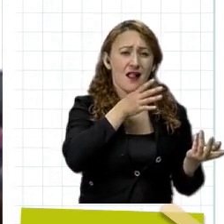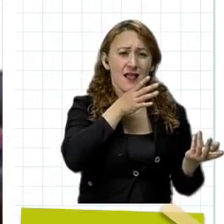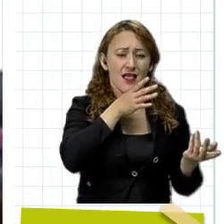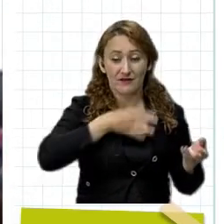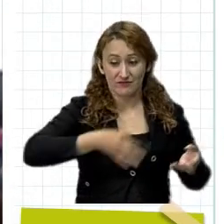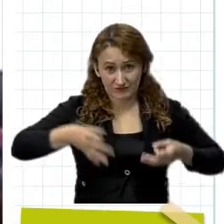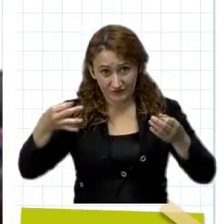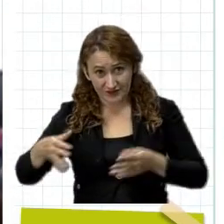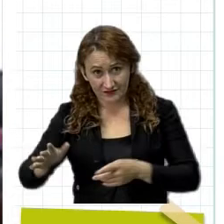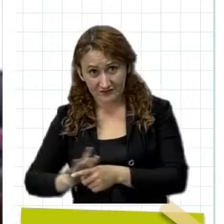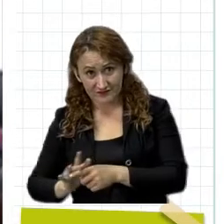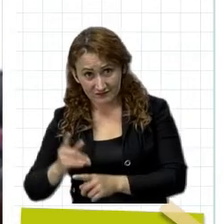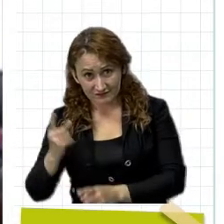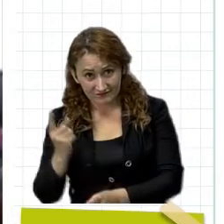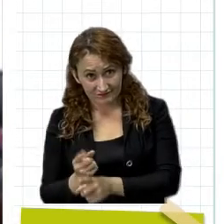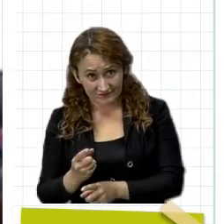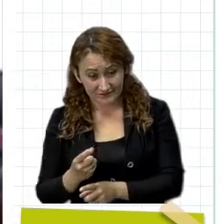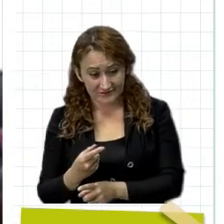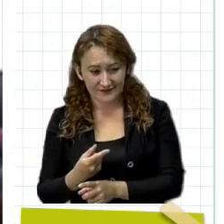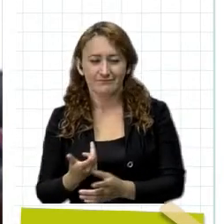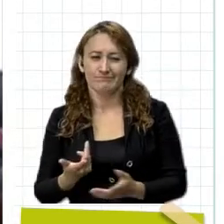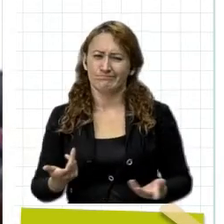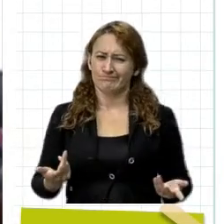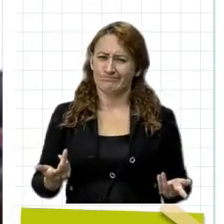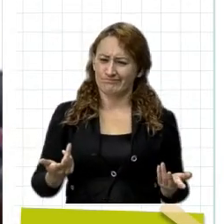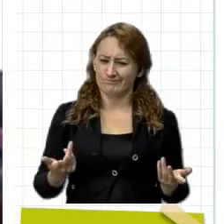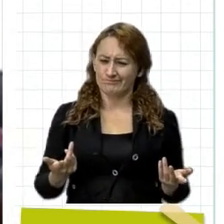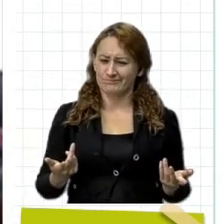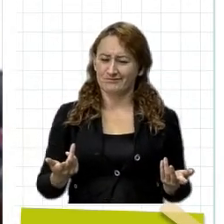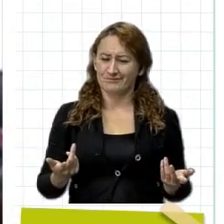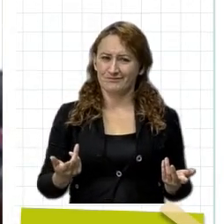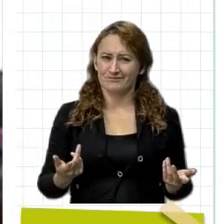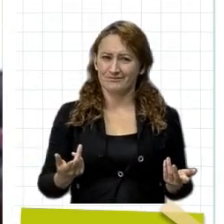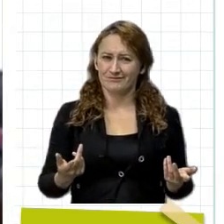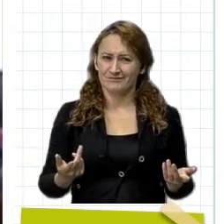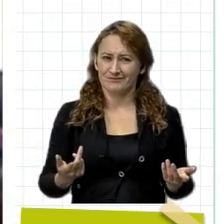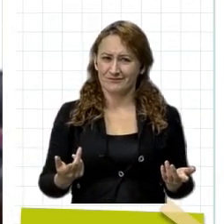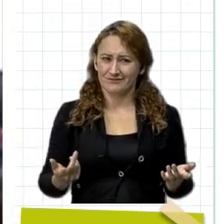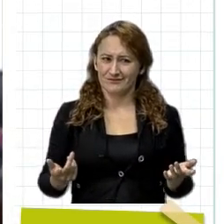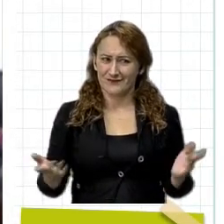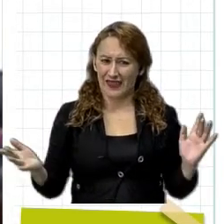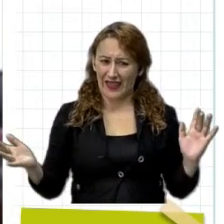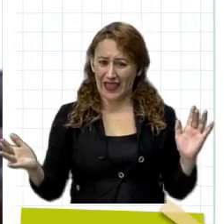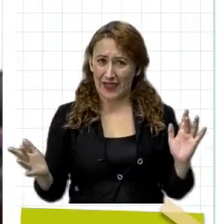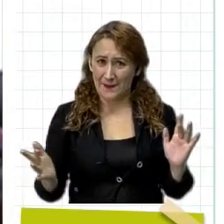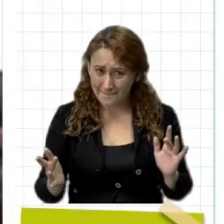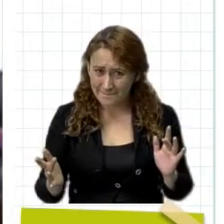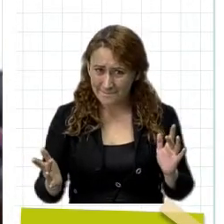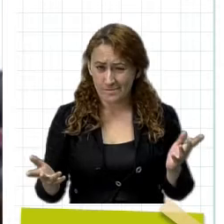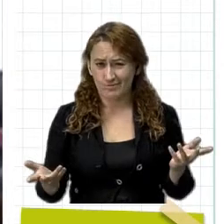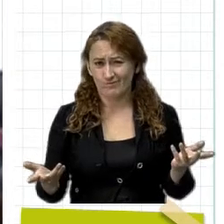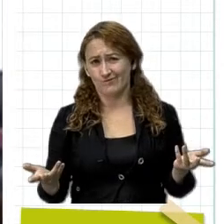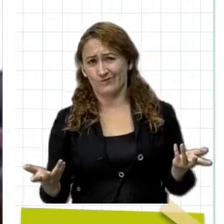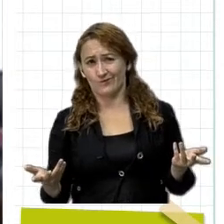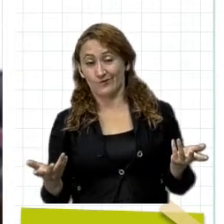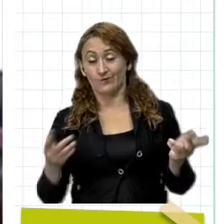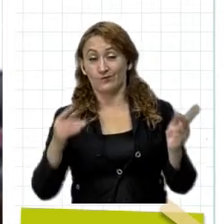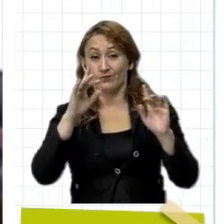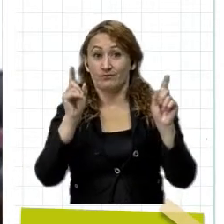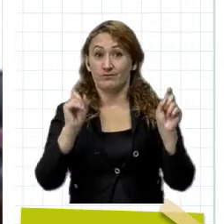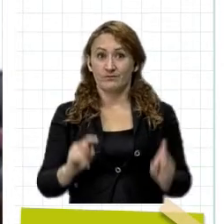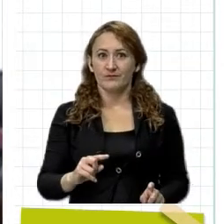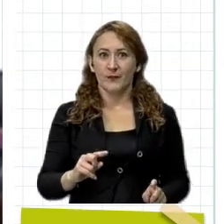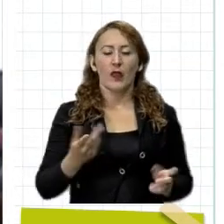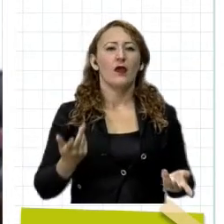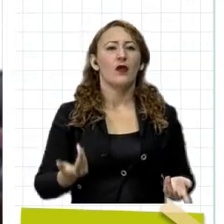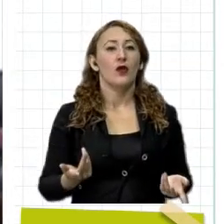concreción de esos discursos. Es paradójico que las universidades colombianas, tanto públicas como